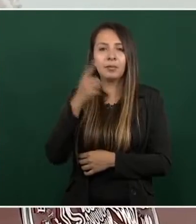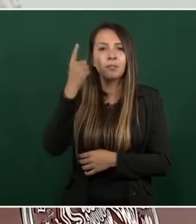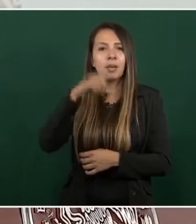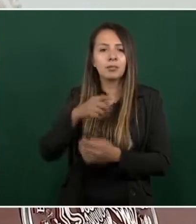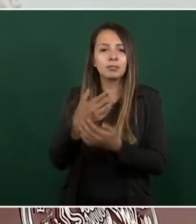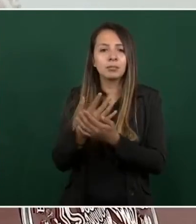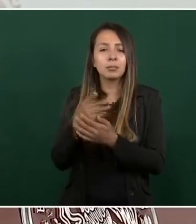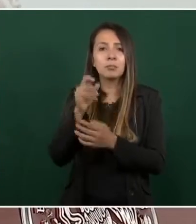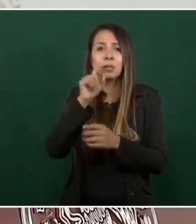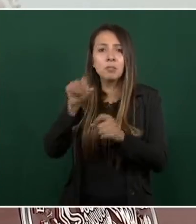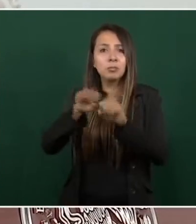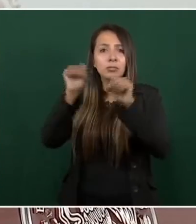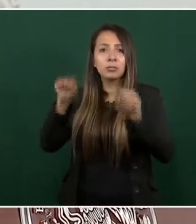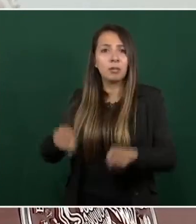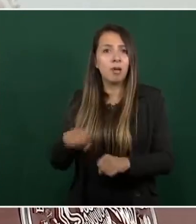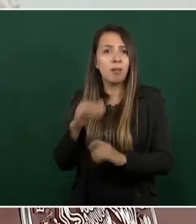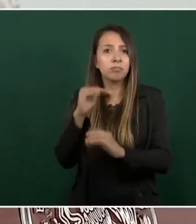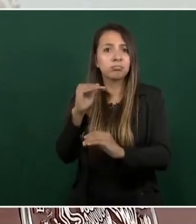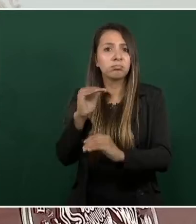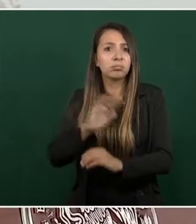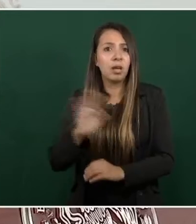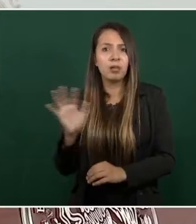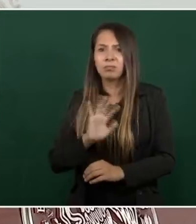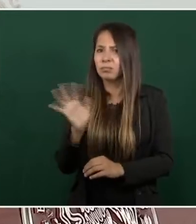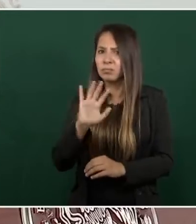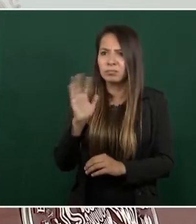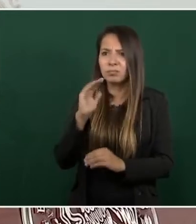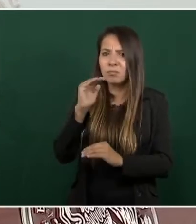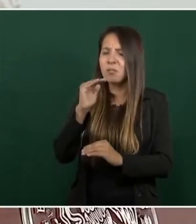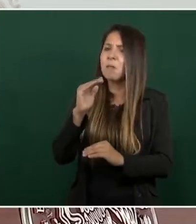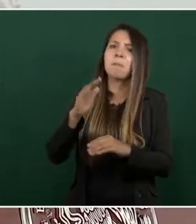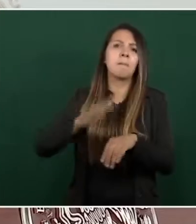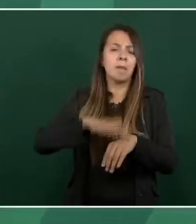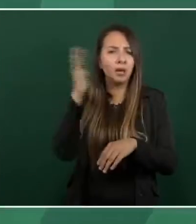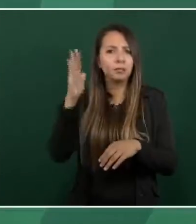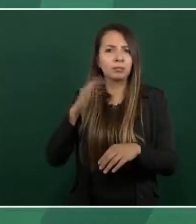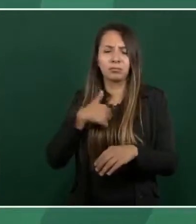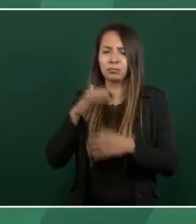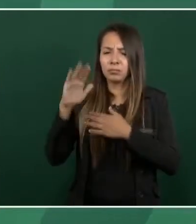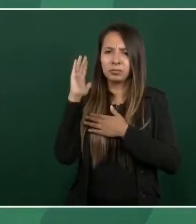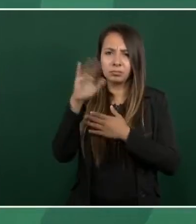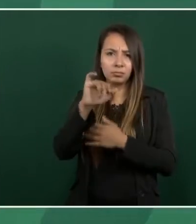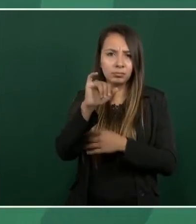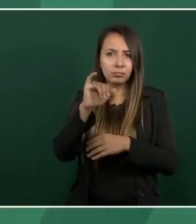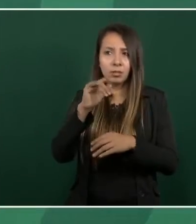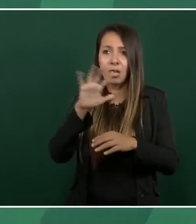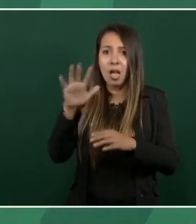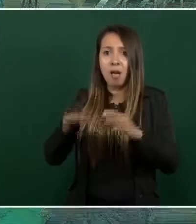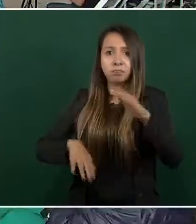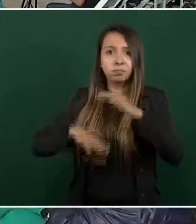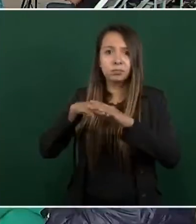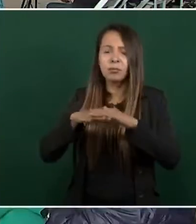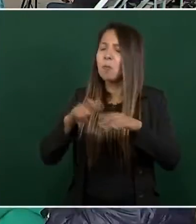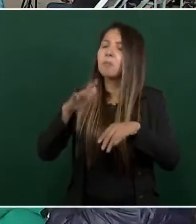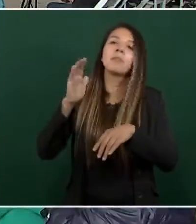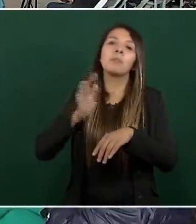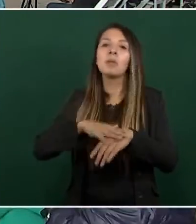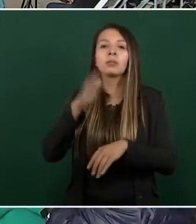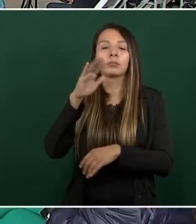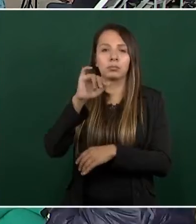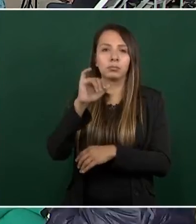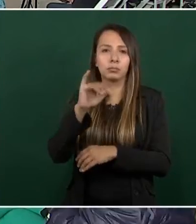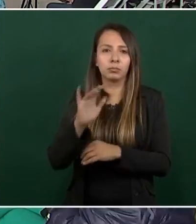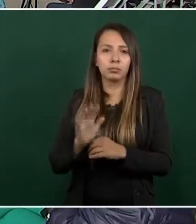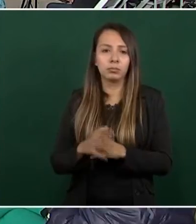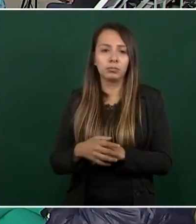esperar? No, vamos a ampliarlo. Falla la plataforma. Me comprometo a eso. O sea, si va a decretar otra vez, va a sacar otro decreto donde se amplía